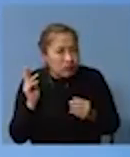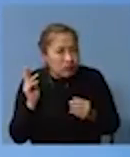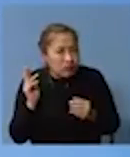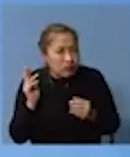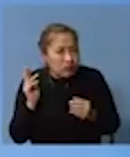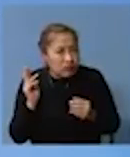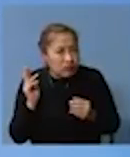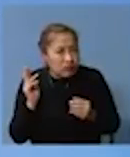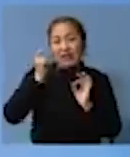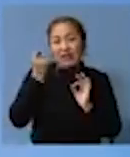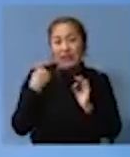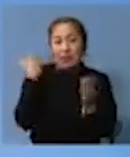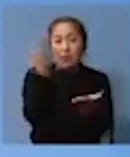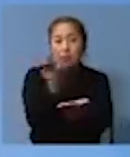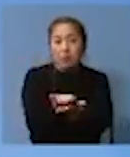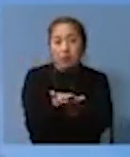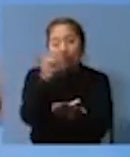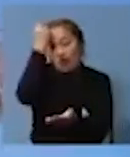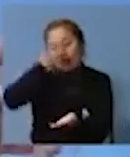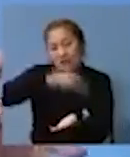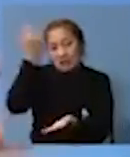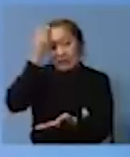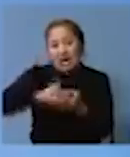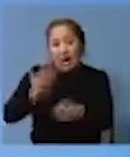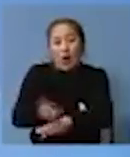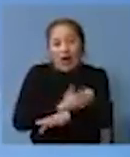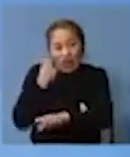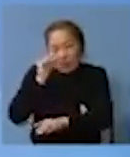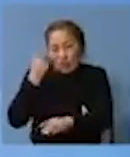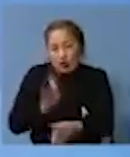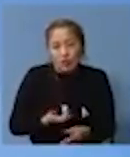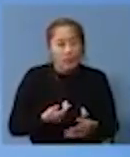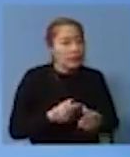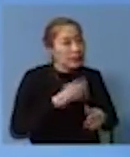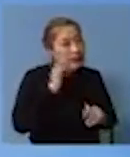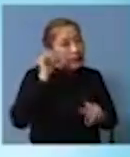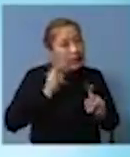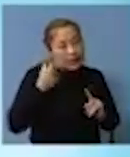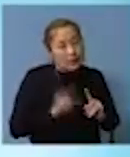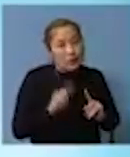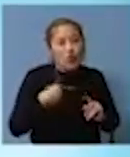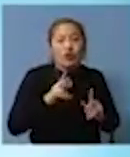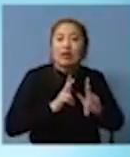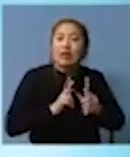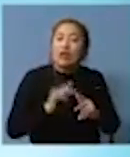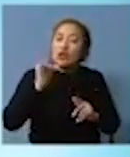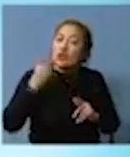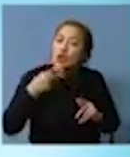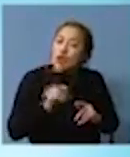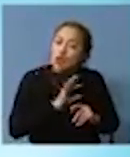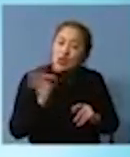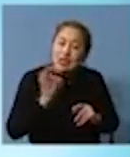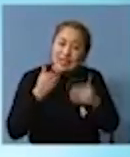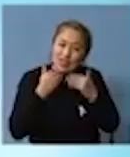concretando el día de la presentación de las listas unos minutos antes. Exactamente, y que tampoco confirmó Julio Ferreira porque